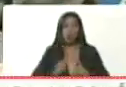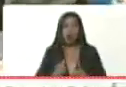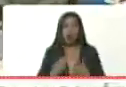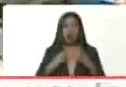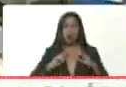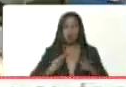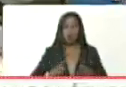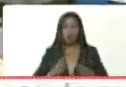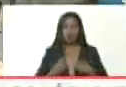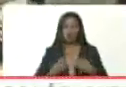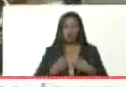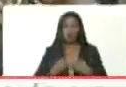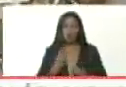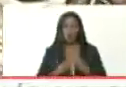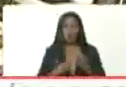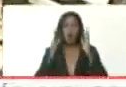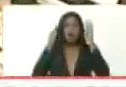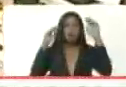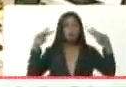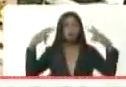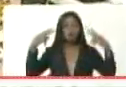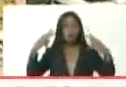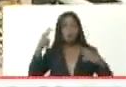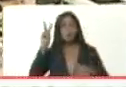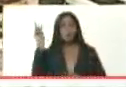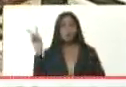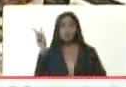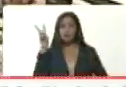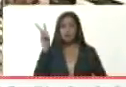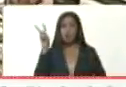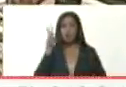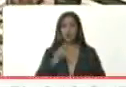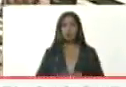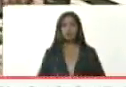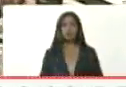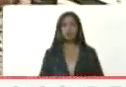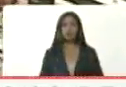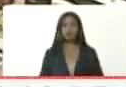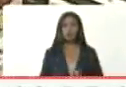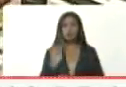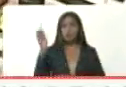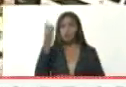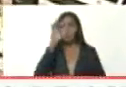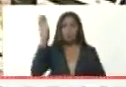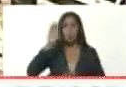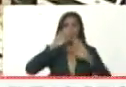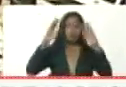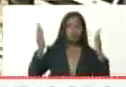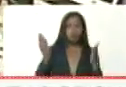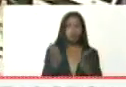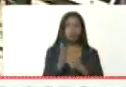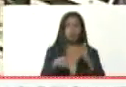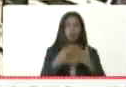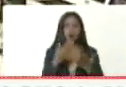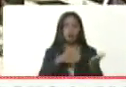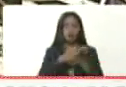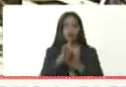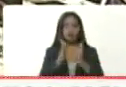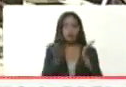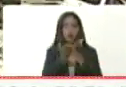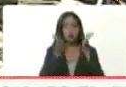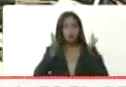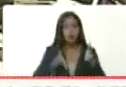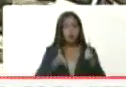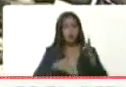uniformes y todo lo atención venezuela atención venezuela único país del mundo que le garantiza a sus estudiantes